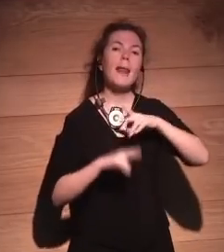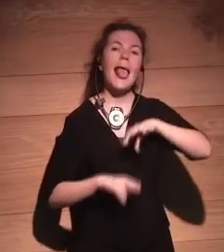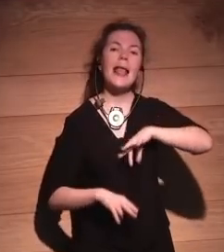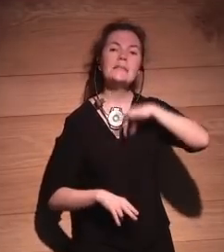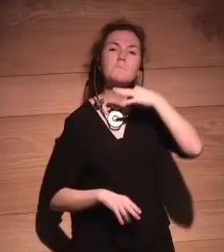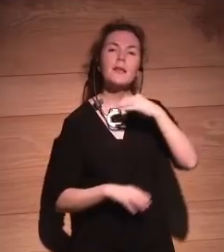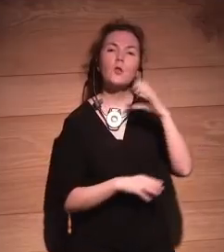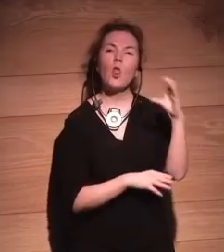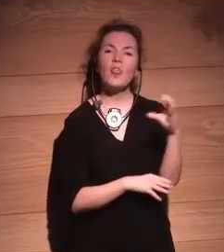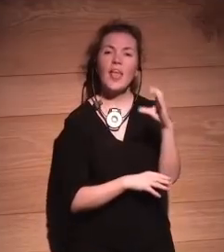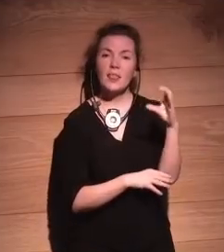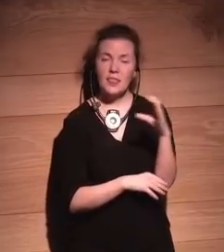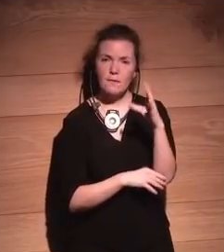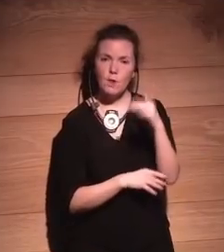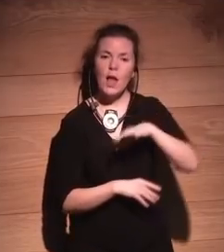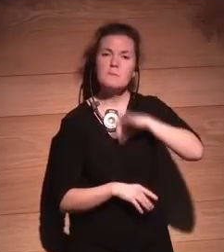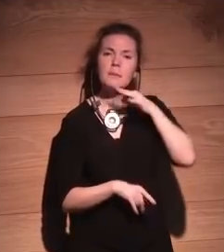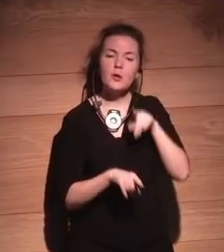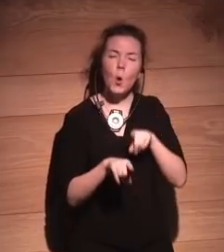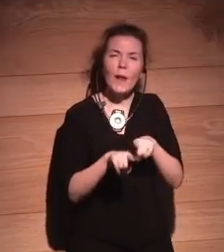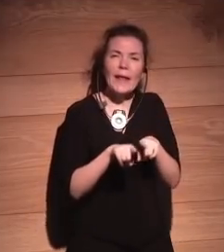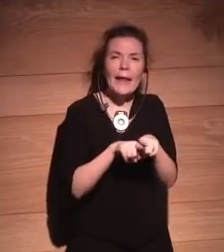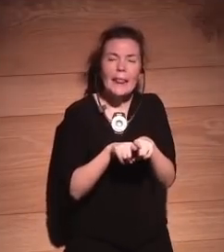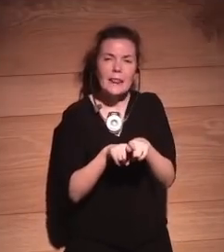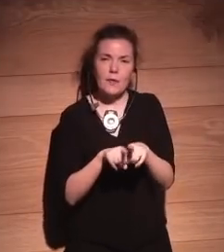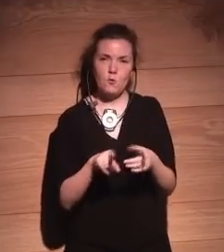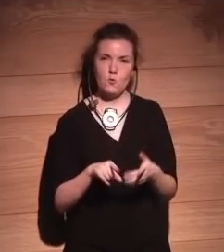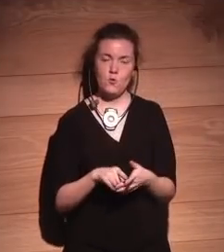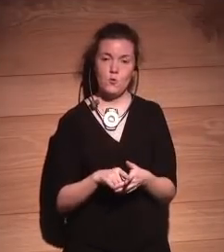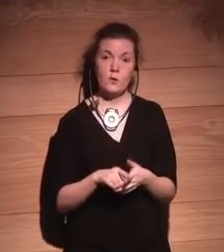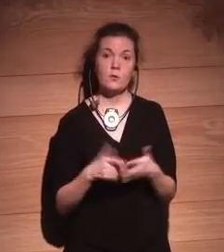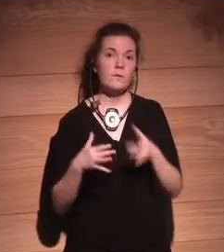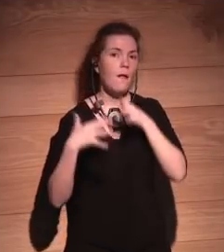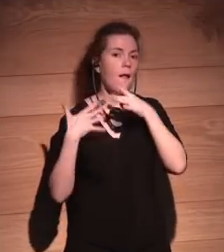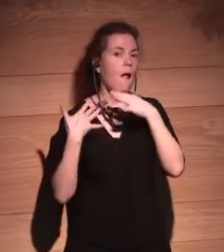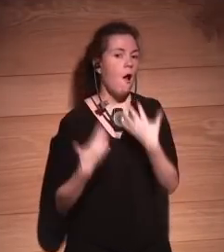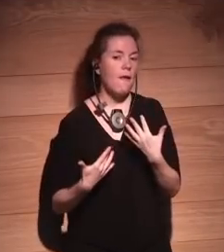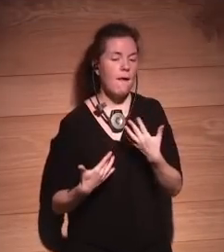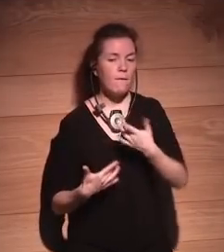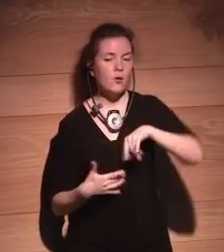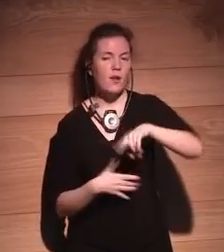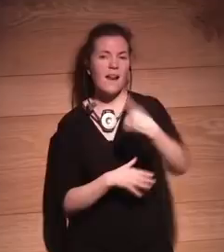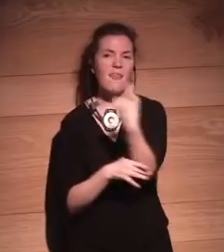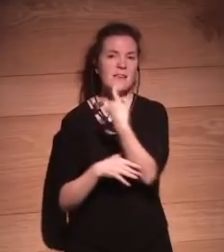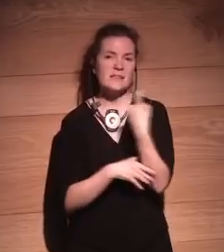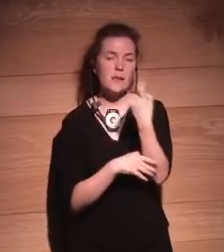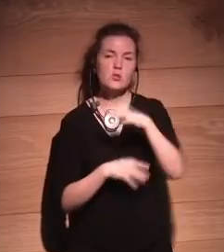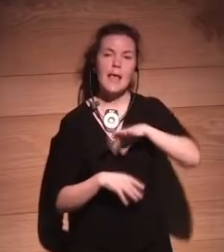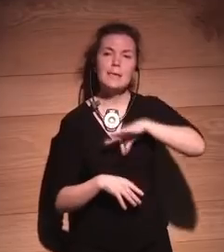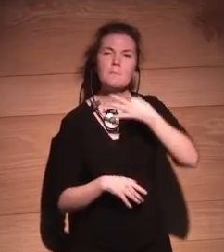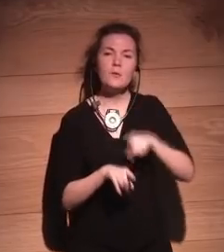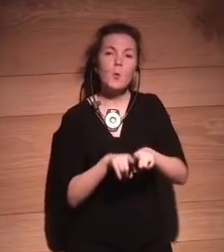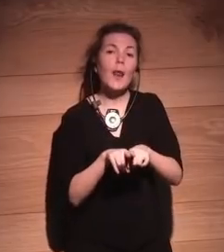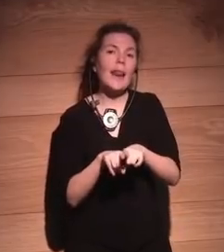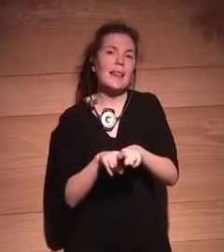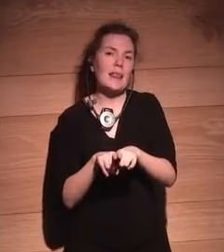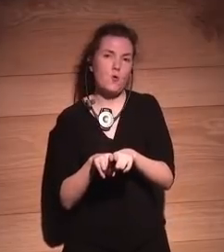espíritu científico, el espíritu crítico. Y actualmente necesitamos este espíritu